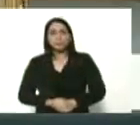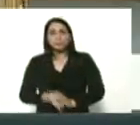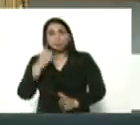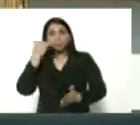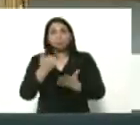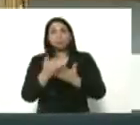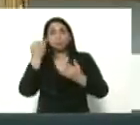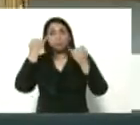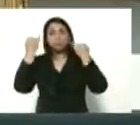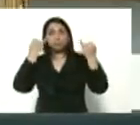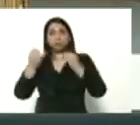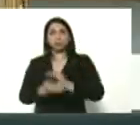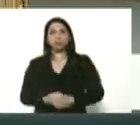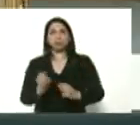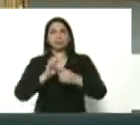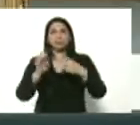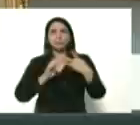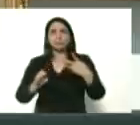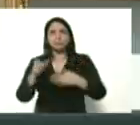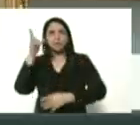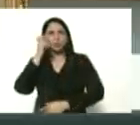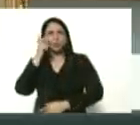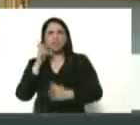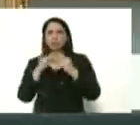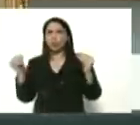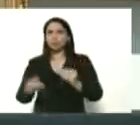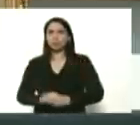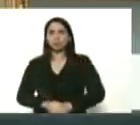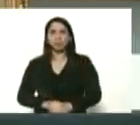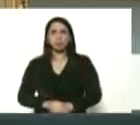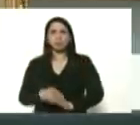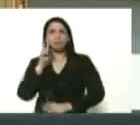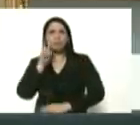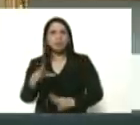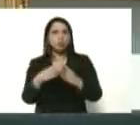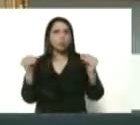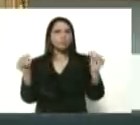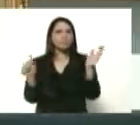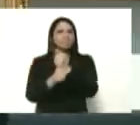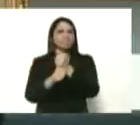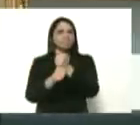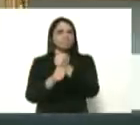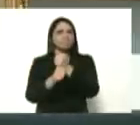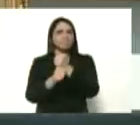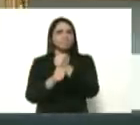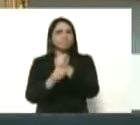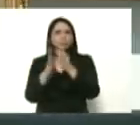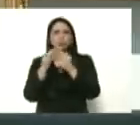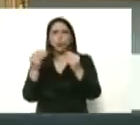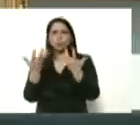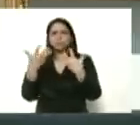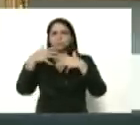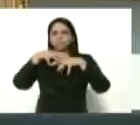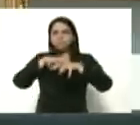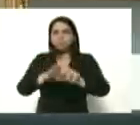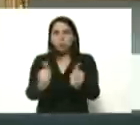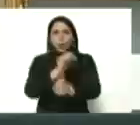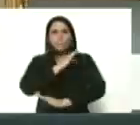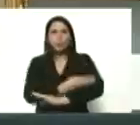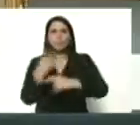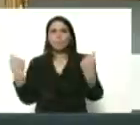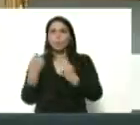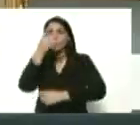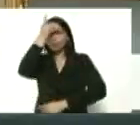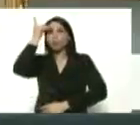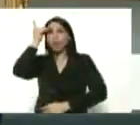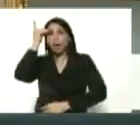la inteligencia estratégica, escuchar todo, ver todo, todo eso combinado con el poder popular,